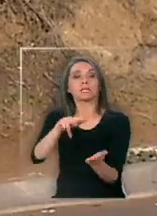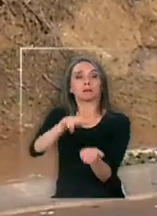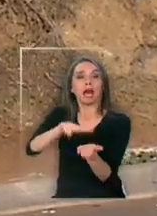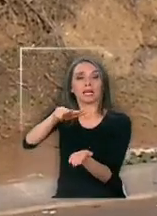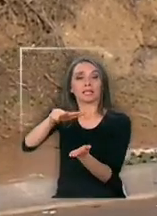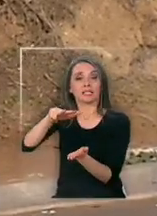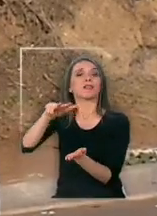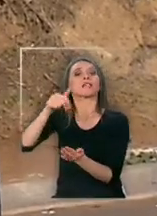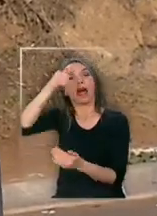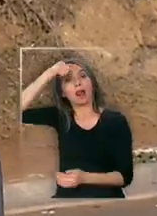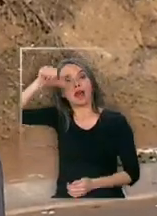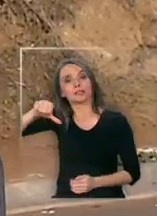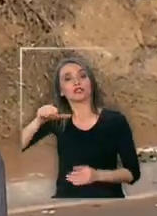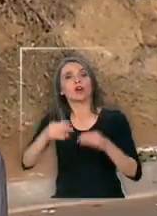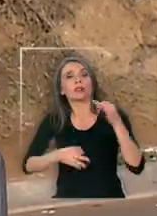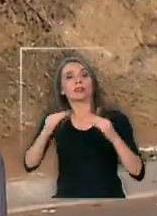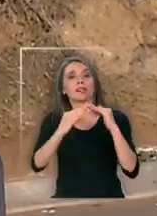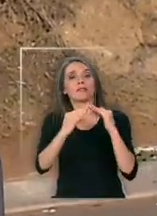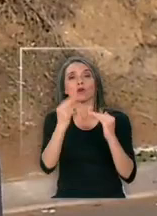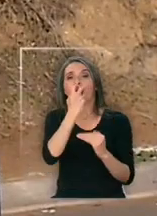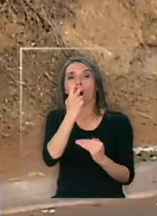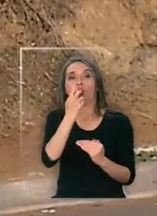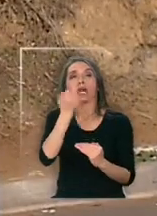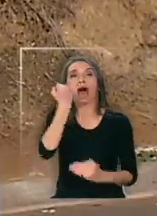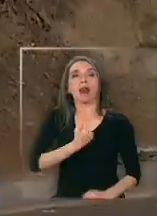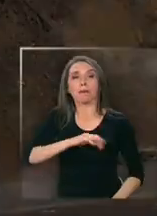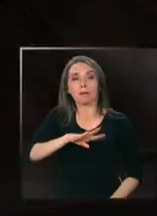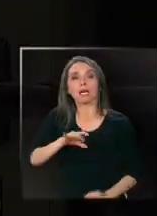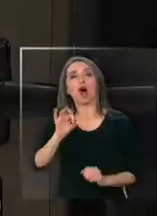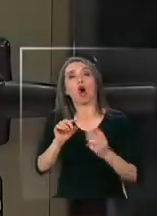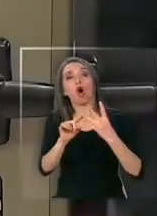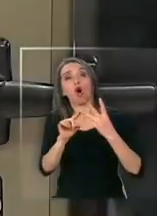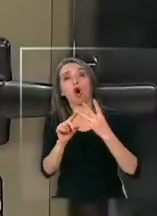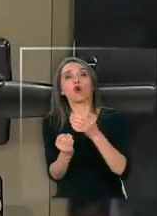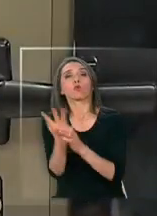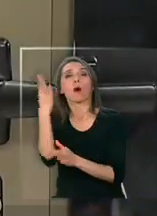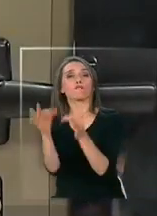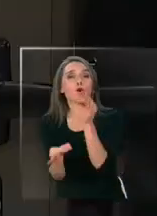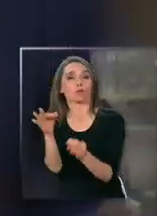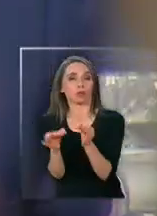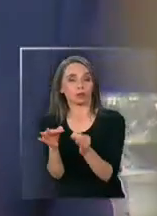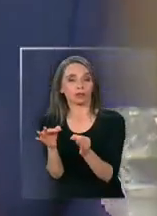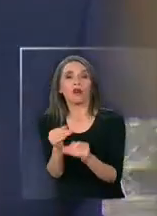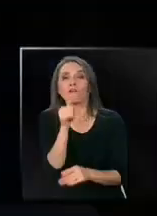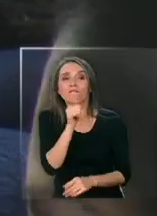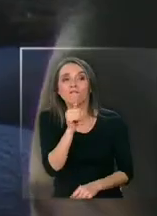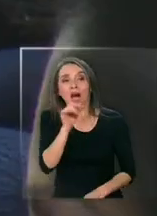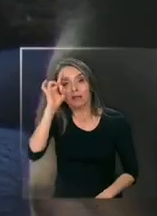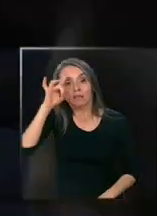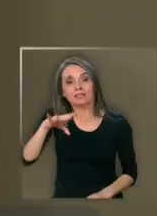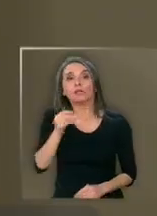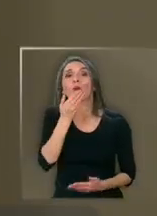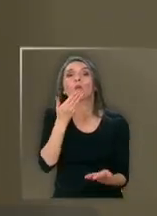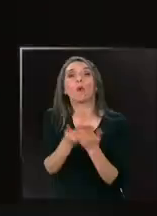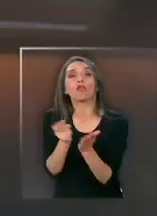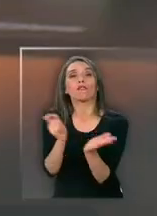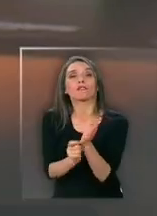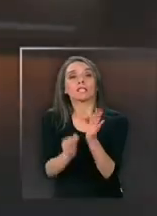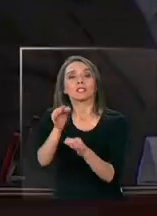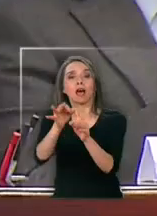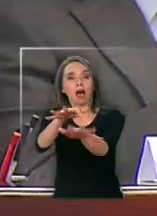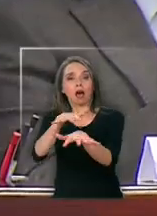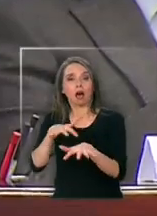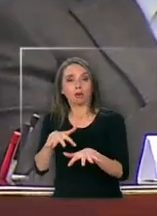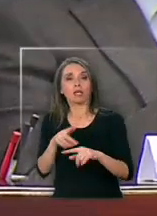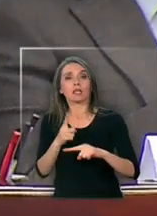Tribunal Oral en lo Penal o bien podría realizar un nuevo juicio. Solo falta saber la fecha de la audiencia.